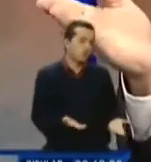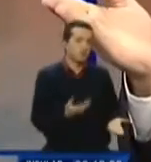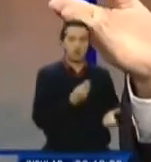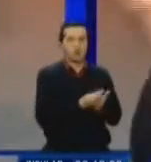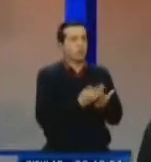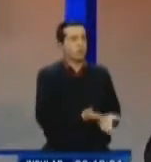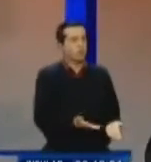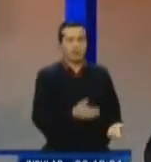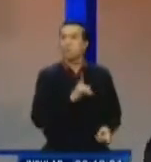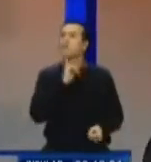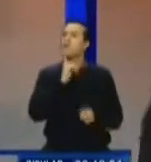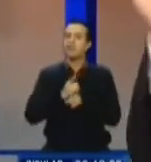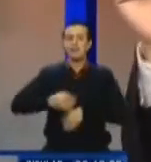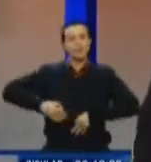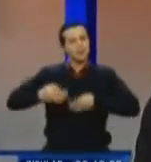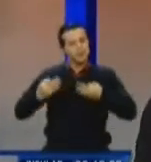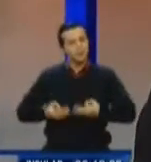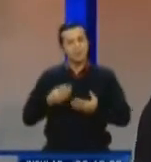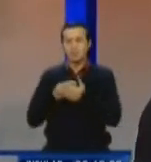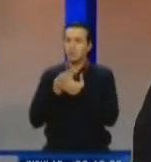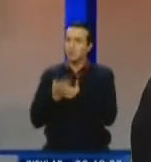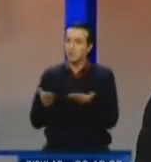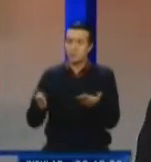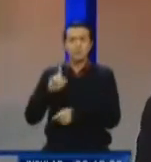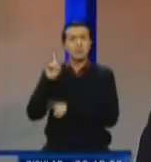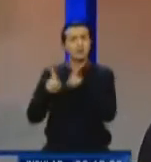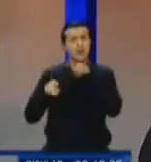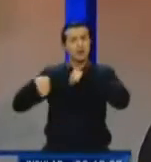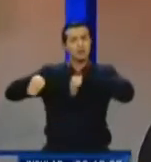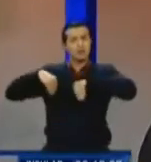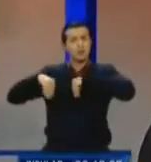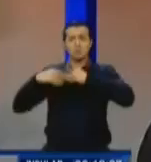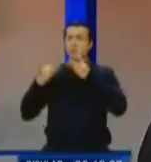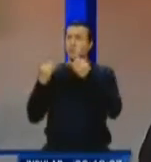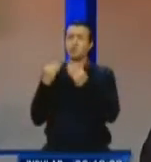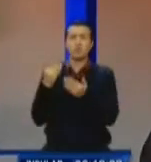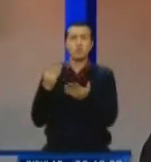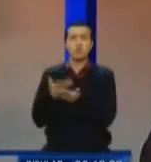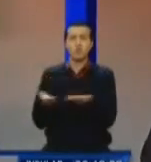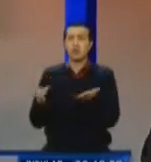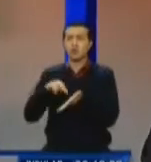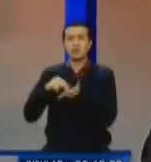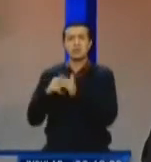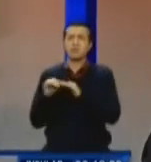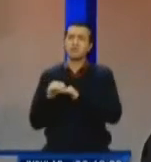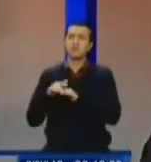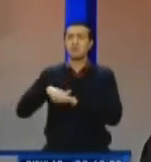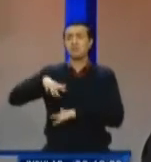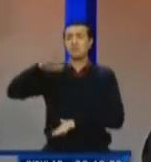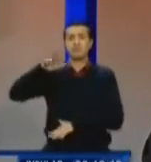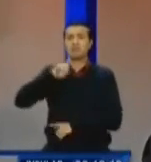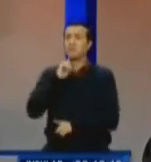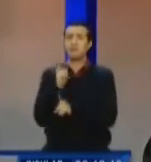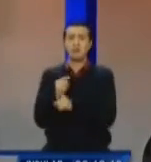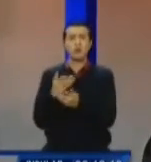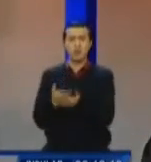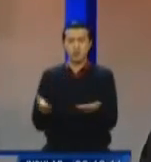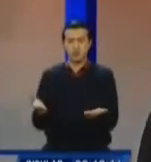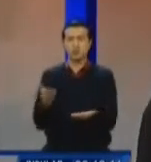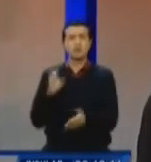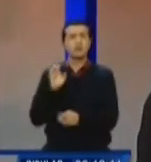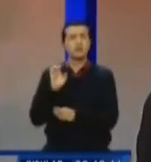facto carlos porque eso quiere decir tarde más allá hay supermercados que sobre cumplen esto quiere decir que hay que es rentable que este es un nicho